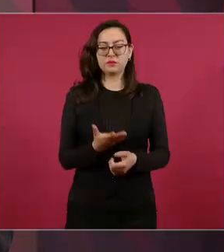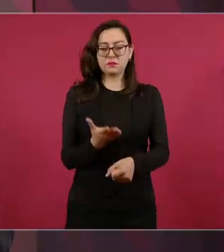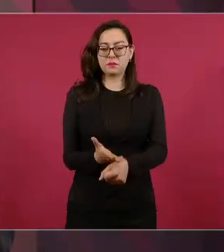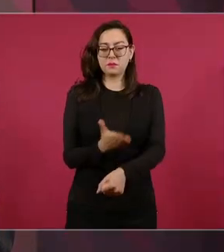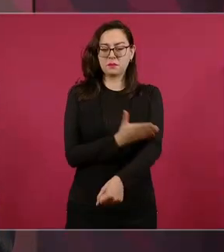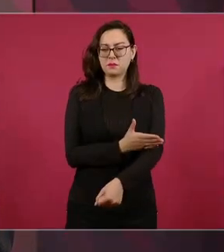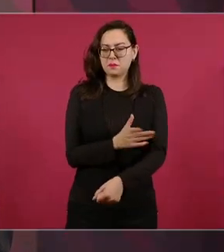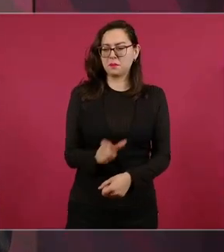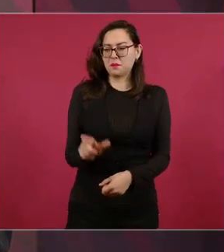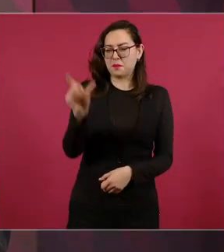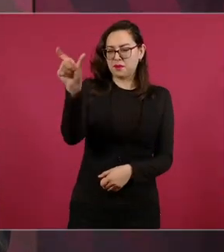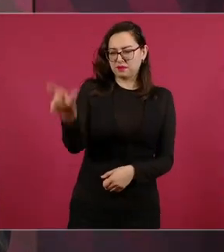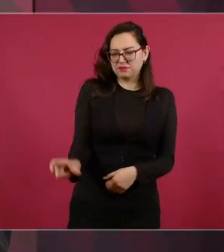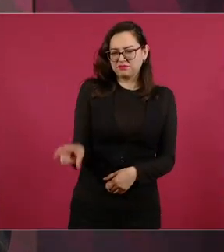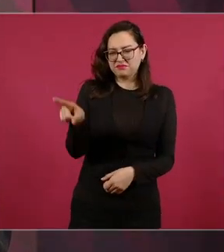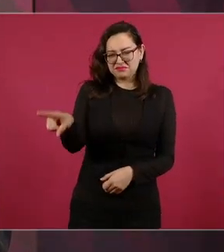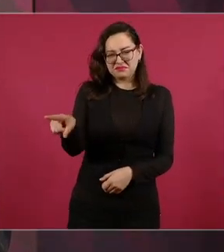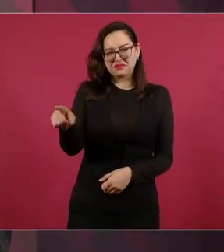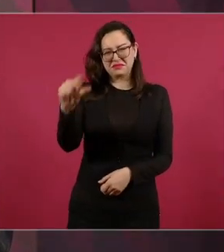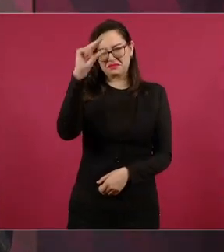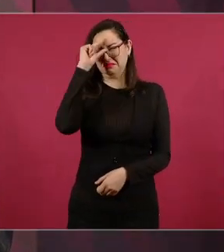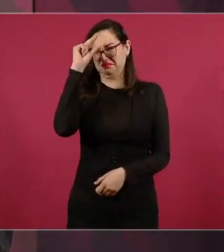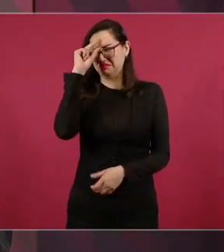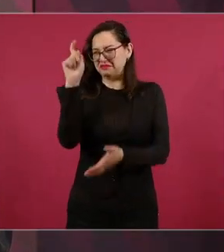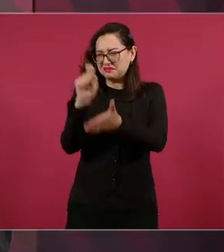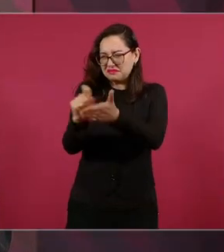conocimientos para escribir un libro,